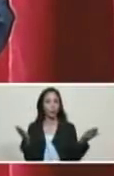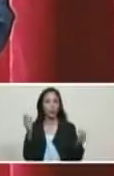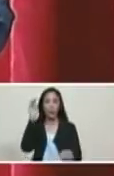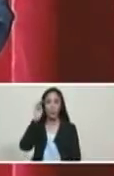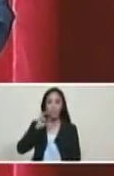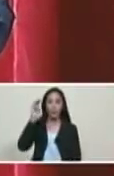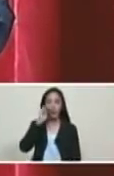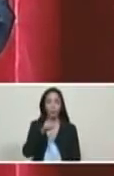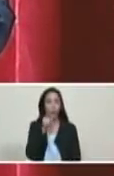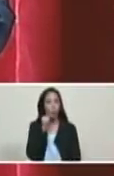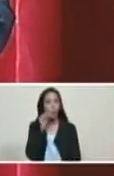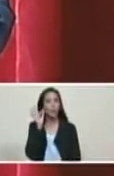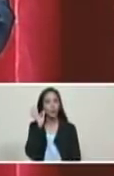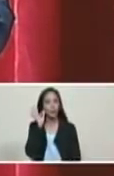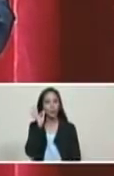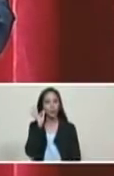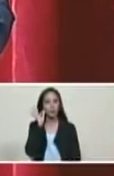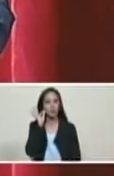maestras, maestros,